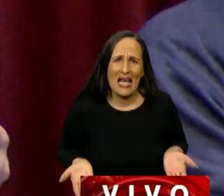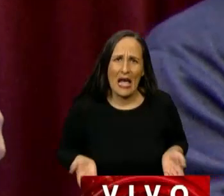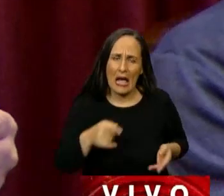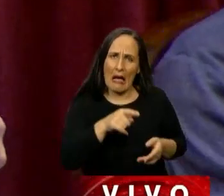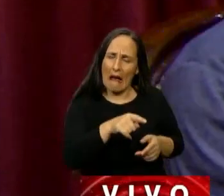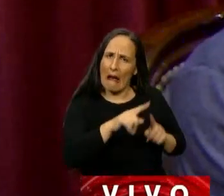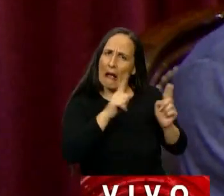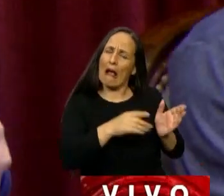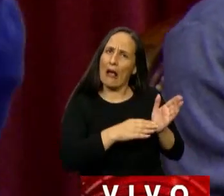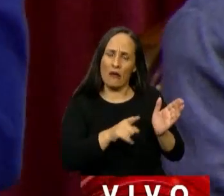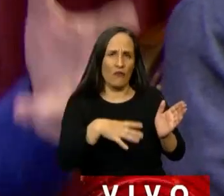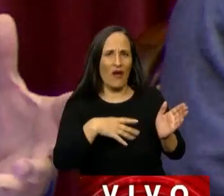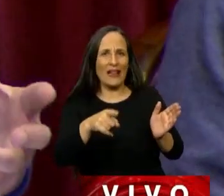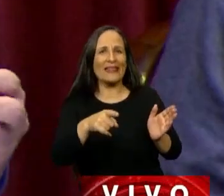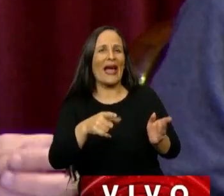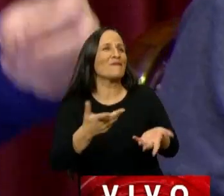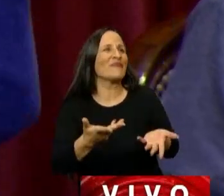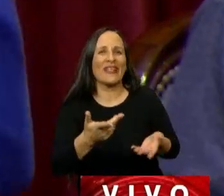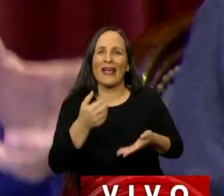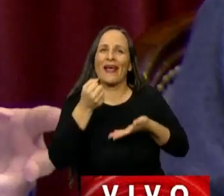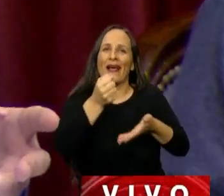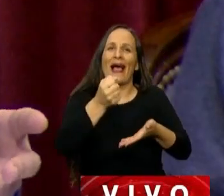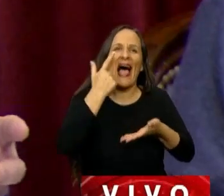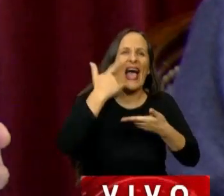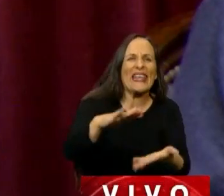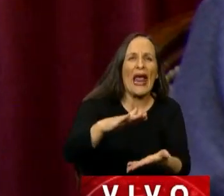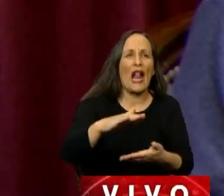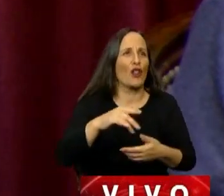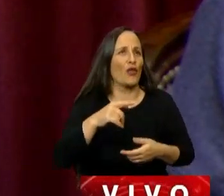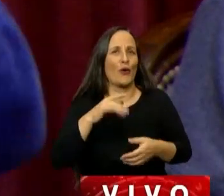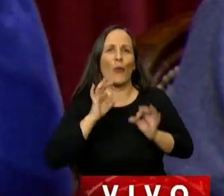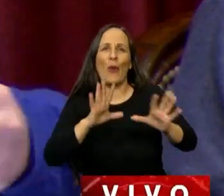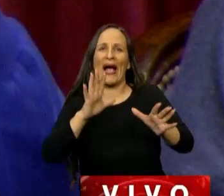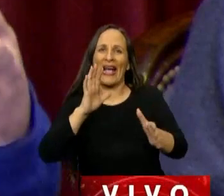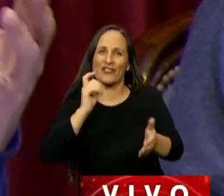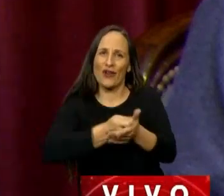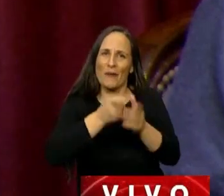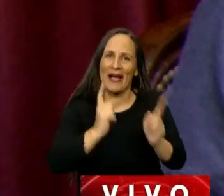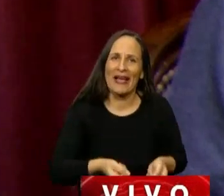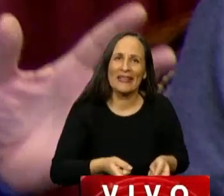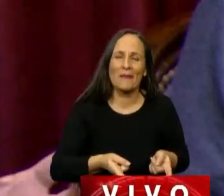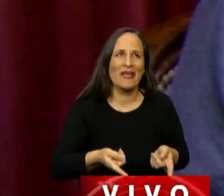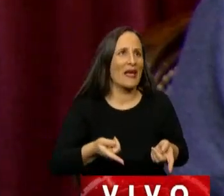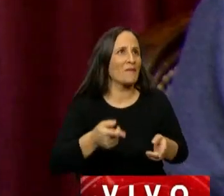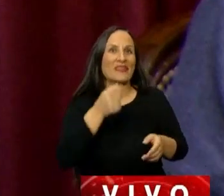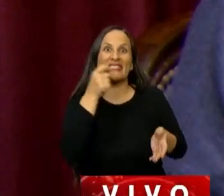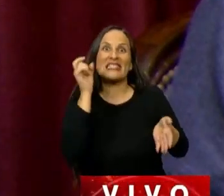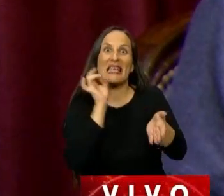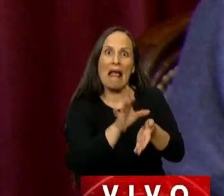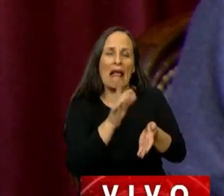derecho a un aguinaldo, a vacaciones pagas, ¿no?, sin tener derecho siquiera a una